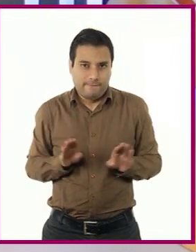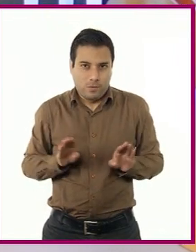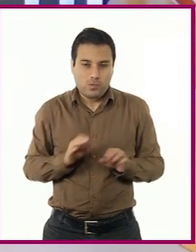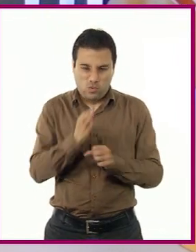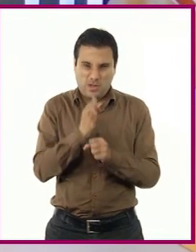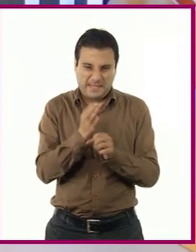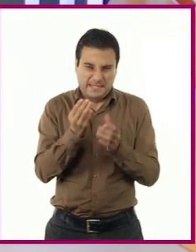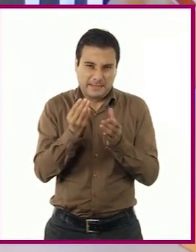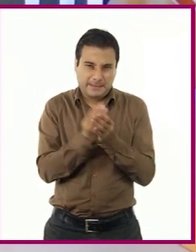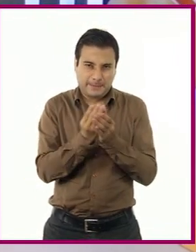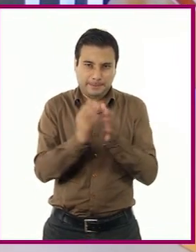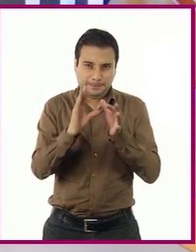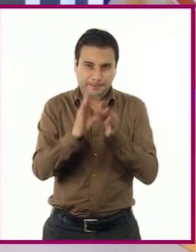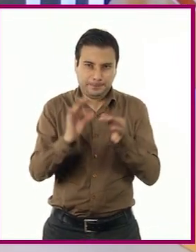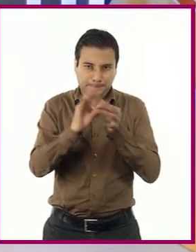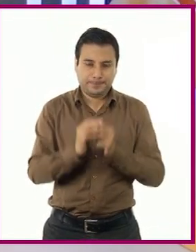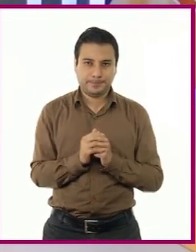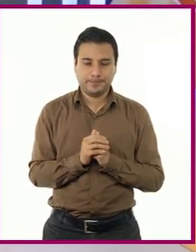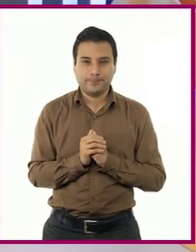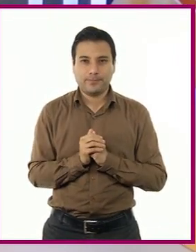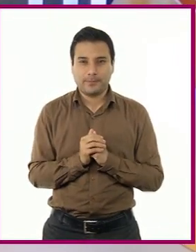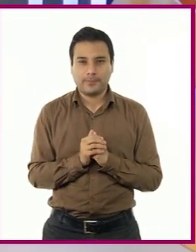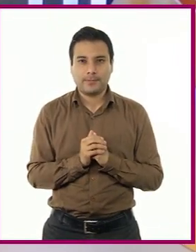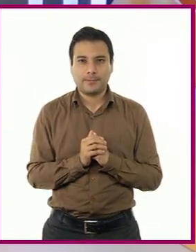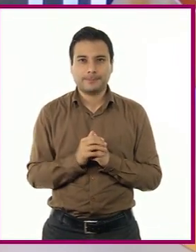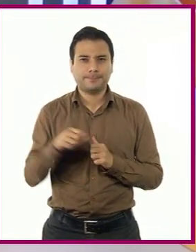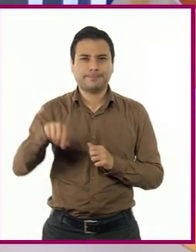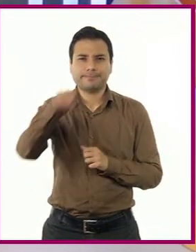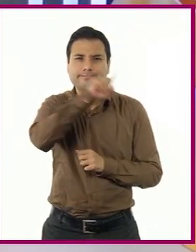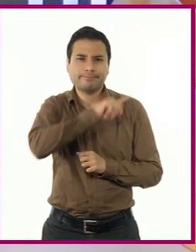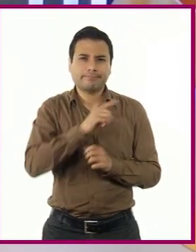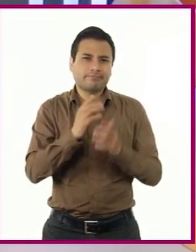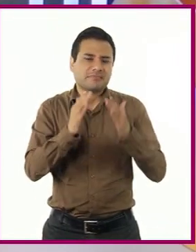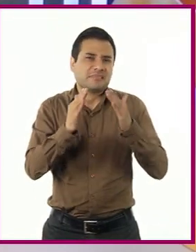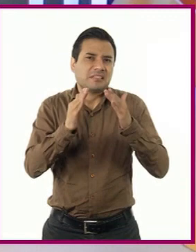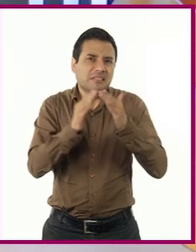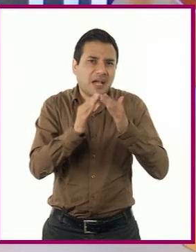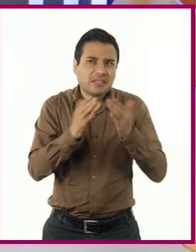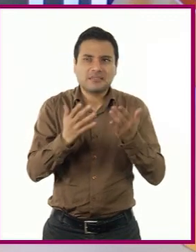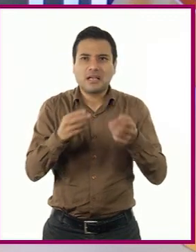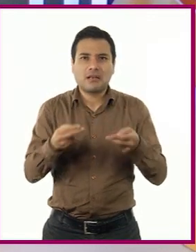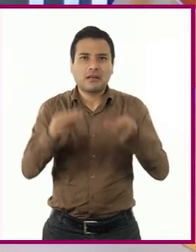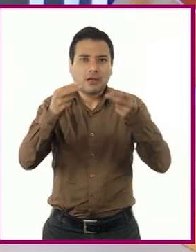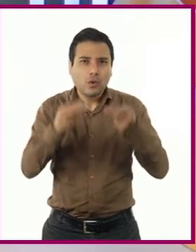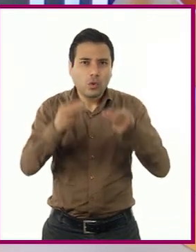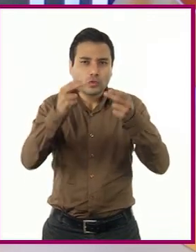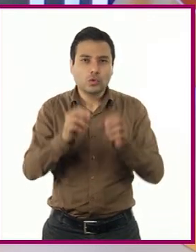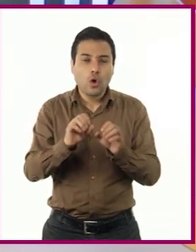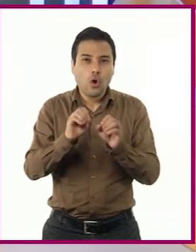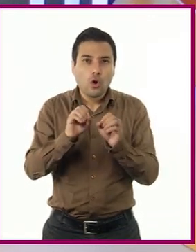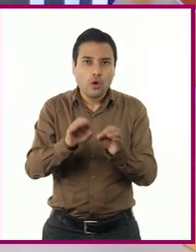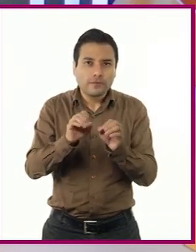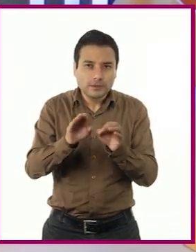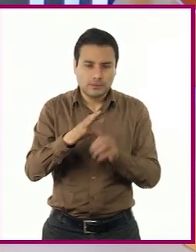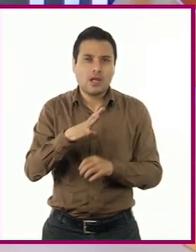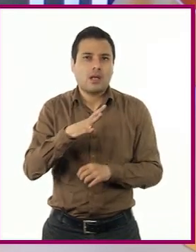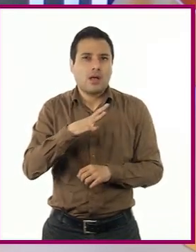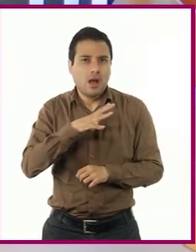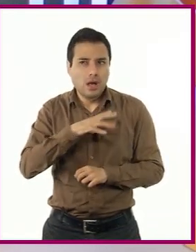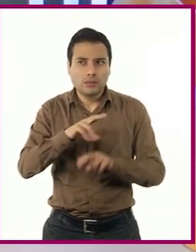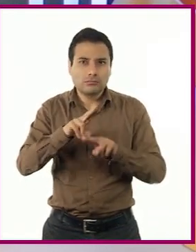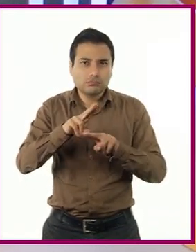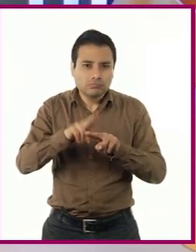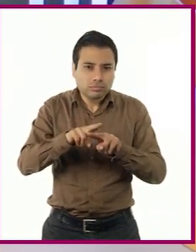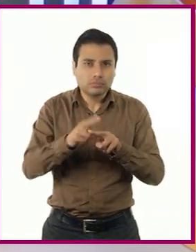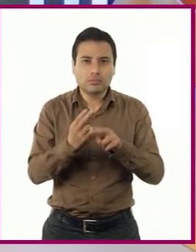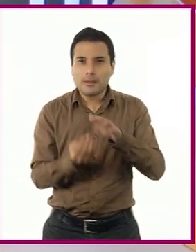sesión. Como podemos observar, en cualquier parte de nuestra casa, negocio u oficina hay muebles u otros objetos